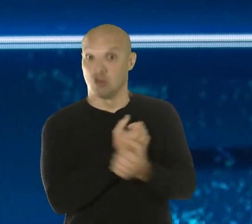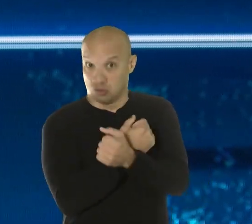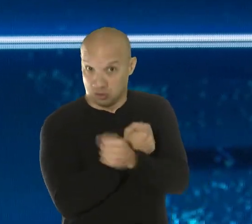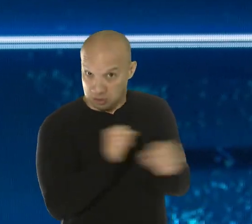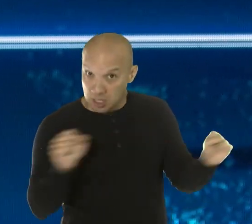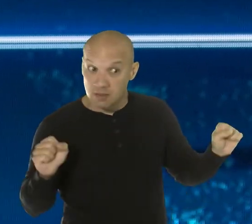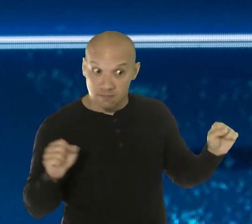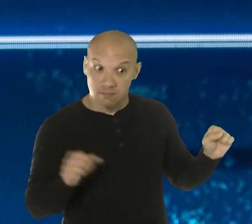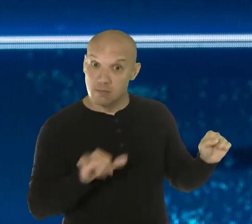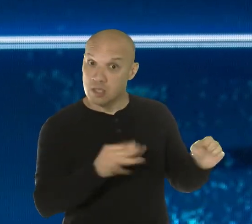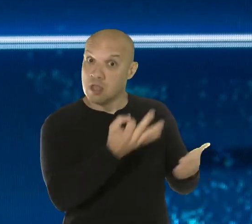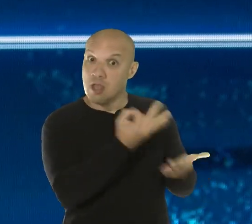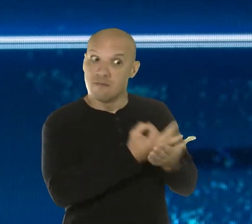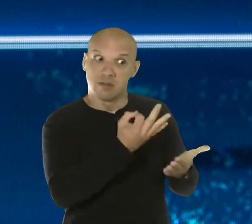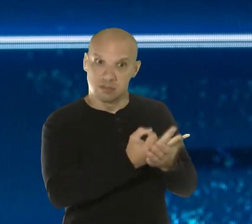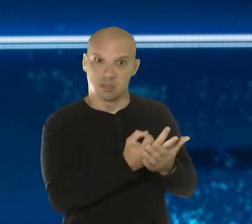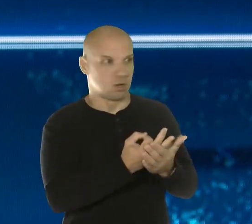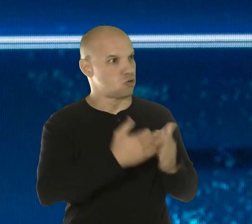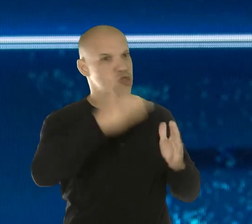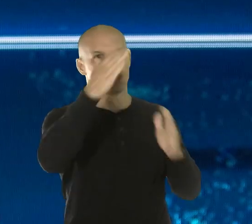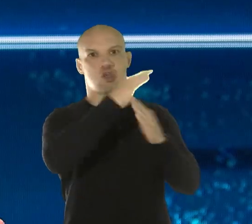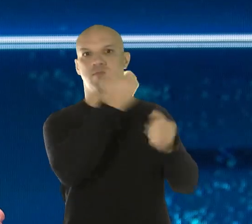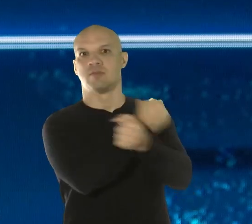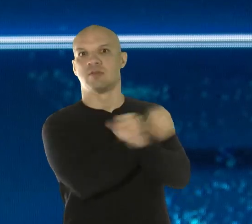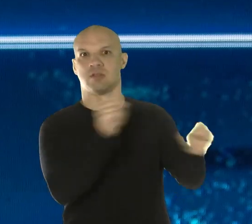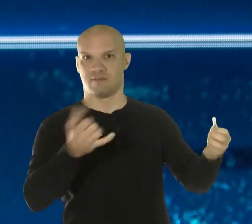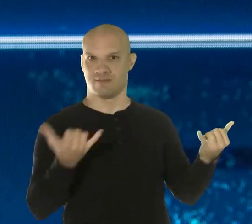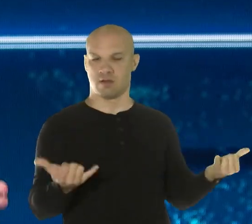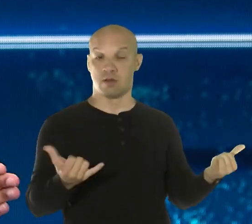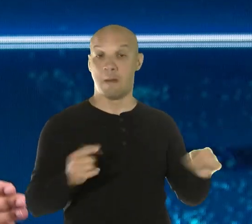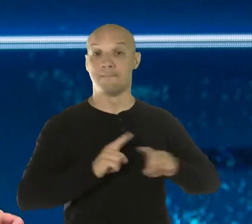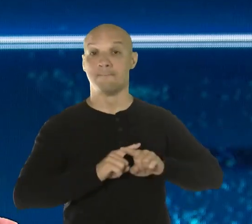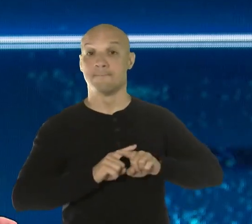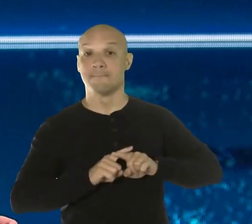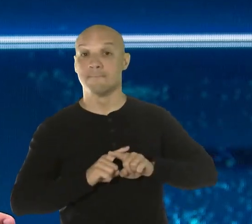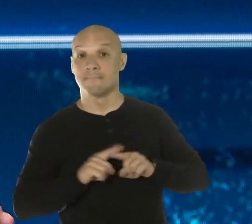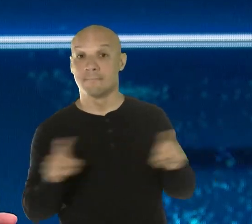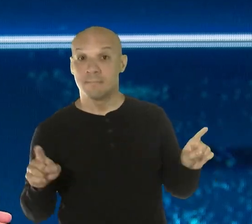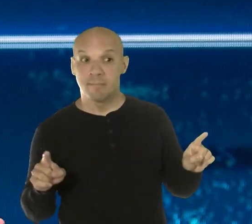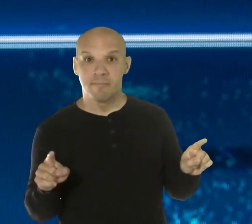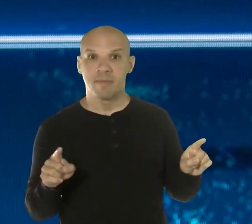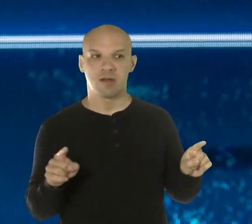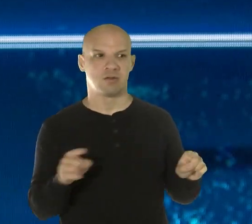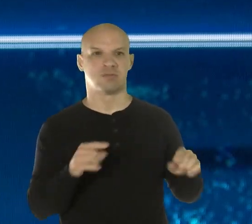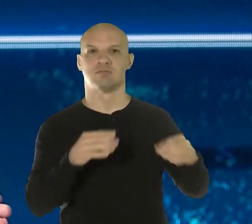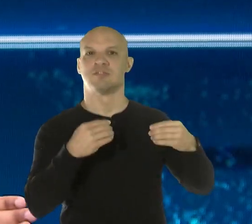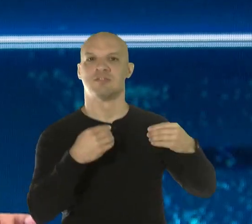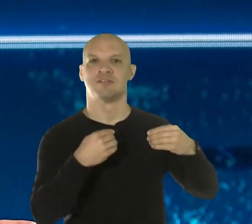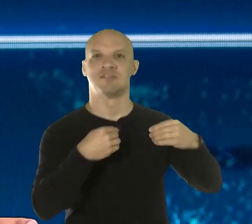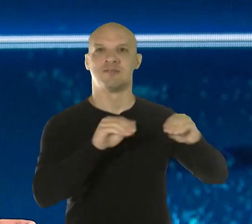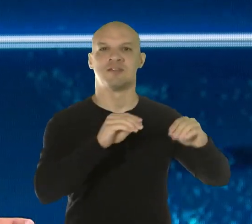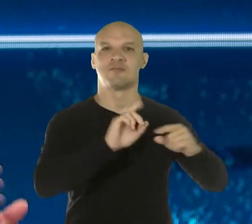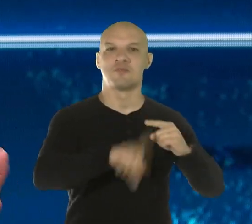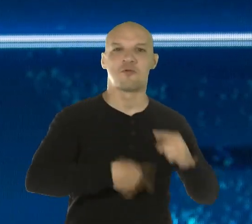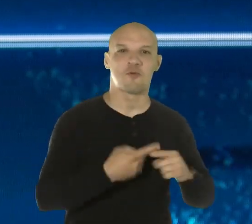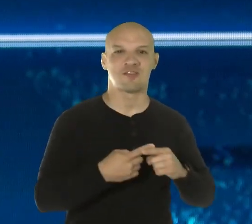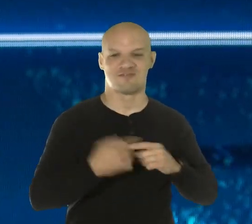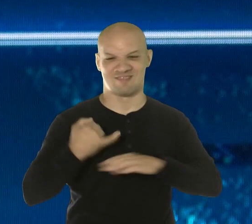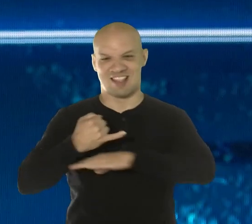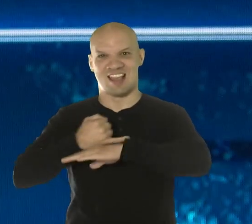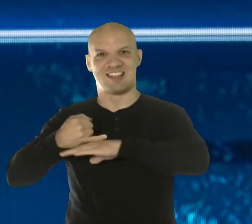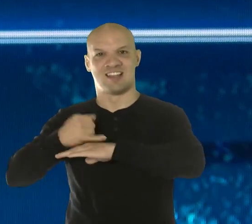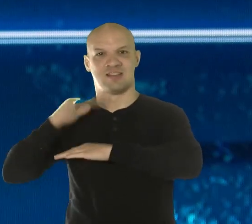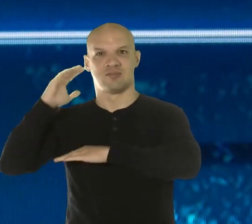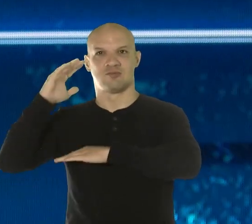instrumentos financieros más seguros que existen en la actualidad, pero se emitieron en un contexto donde las tasas de interés eran sumamente bajas. Por lo